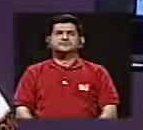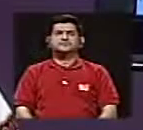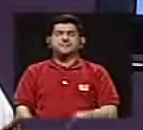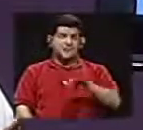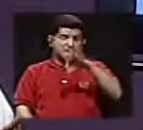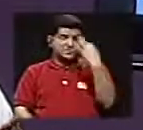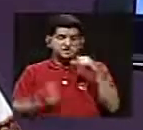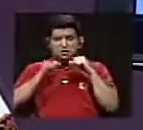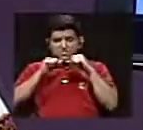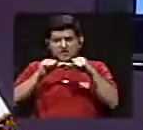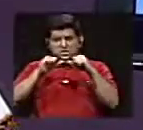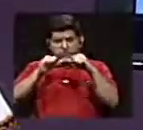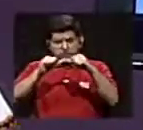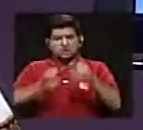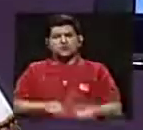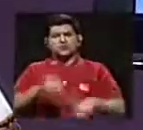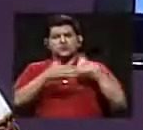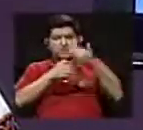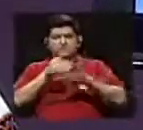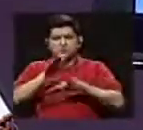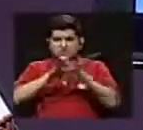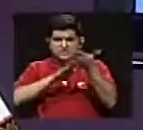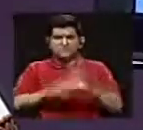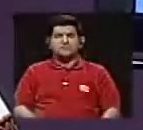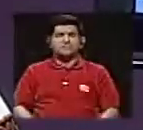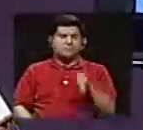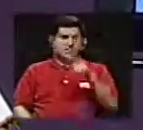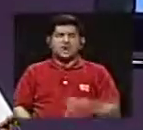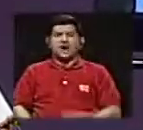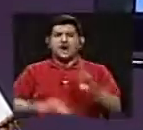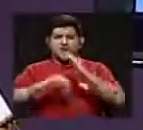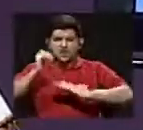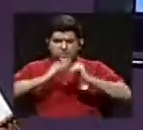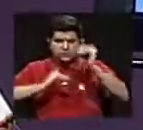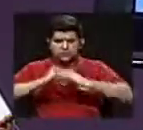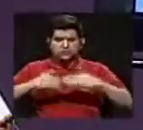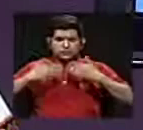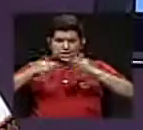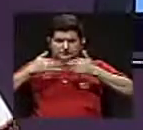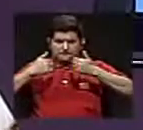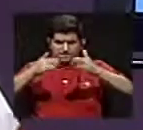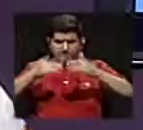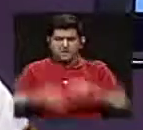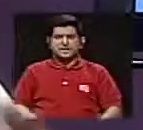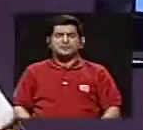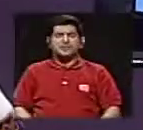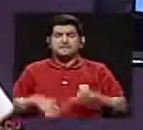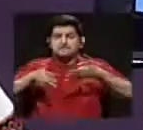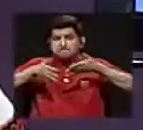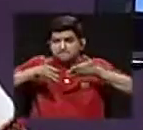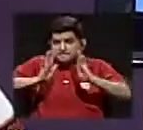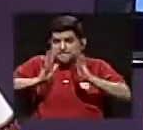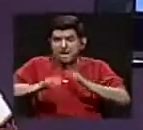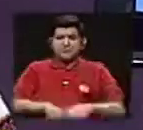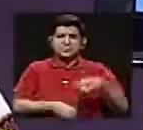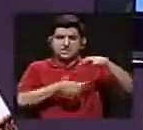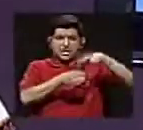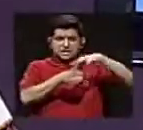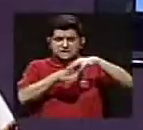y así iba y venía. Después se fue al Canal de Panamá y estuvo trabajando en el Canal de Panamá mientras que las